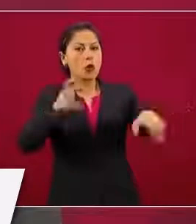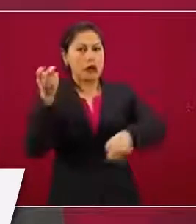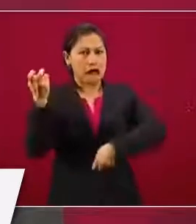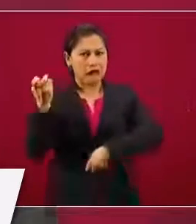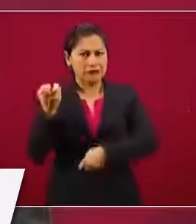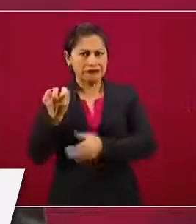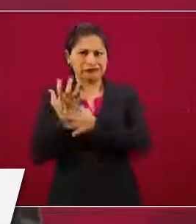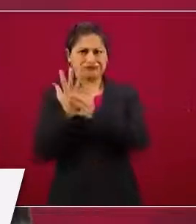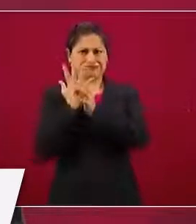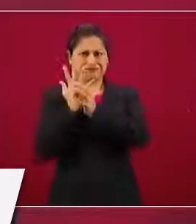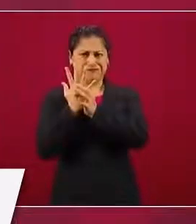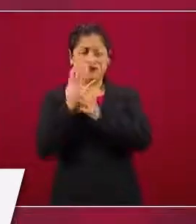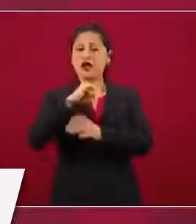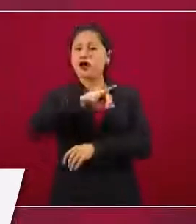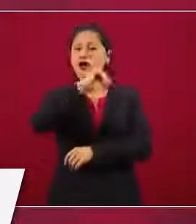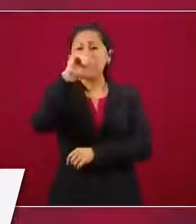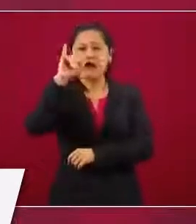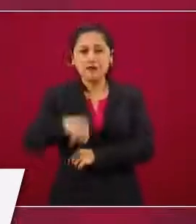Imagínense,